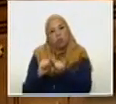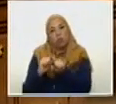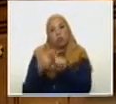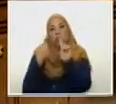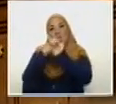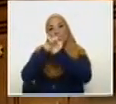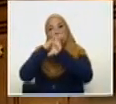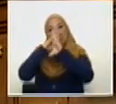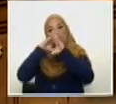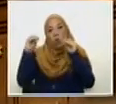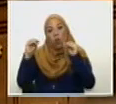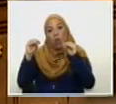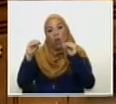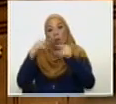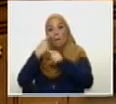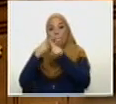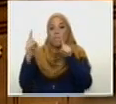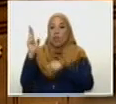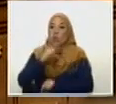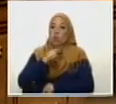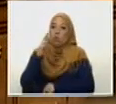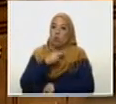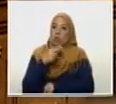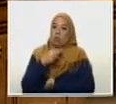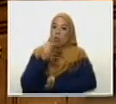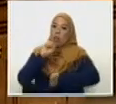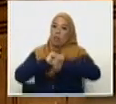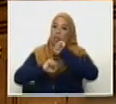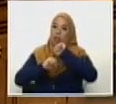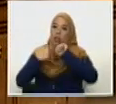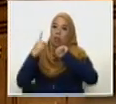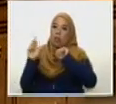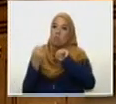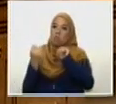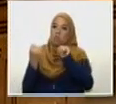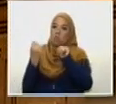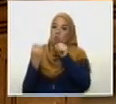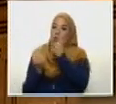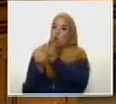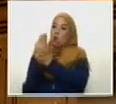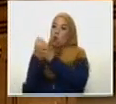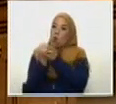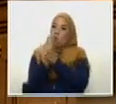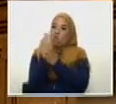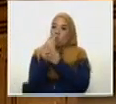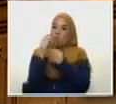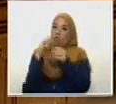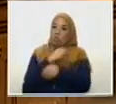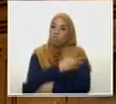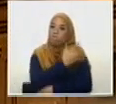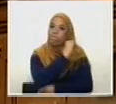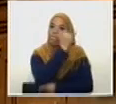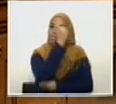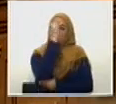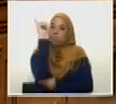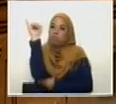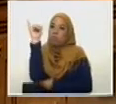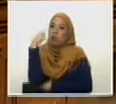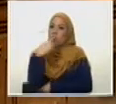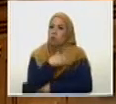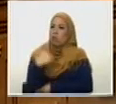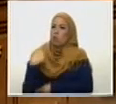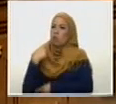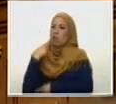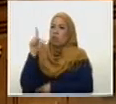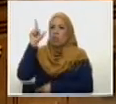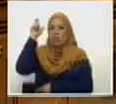todas las flores, pero nunca detendrán la primavera. Yo quiero decirles, compatriotas, para que lo